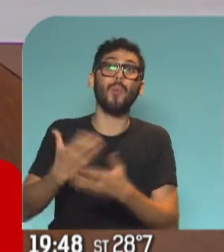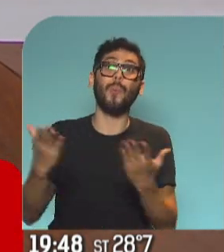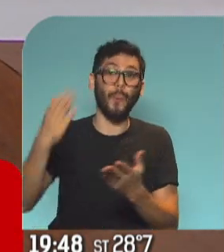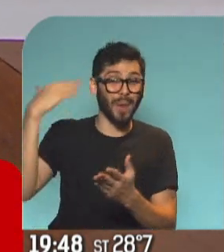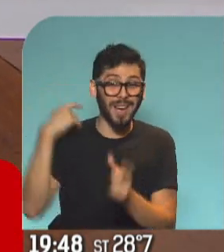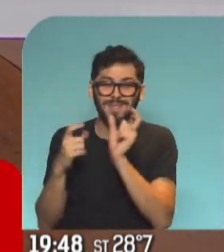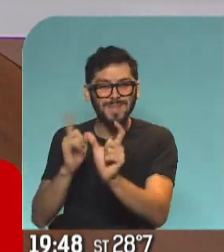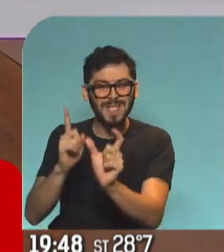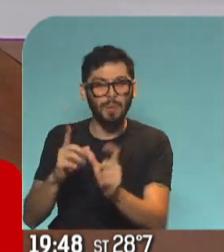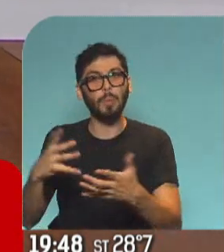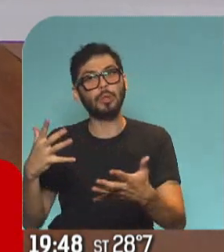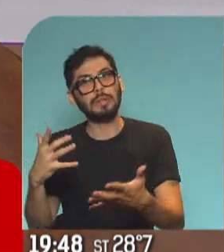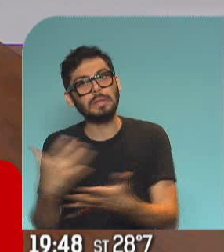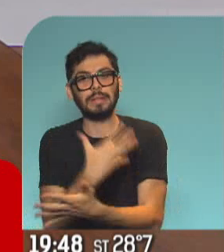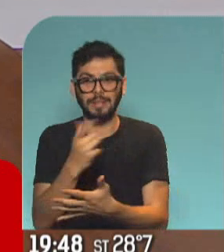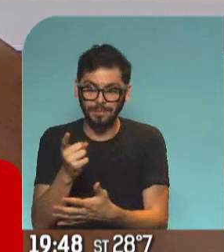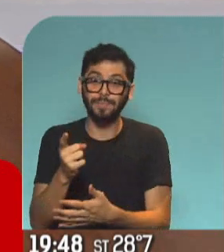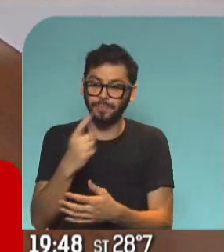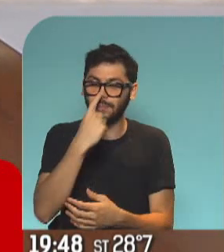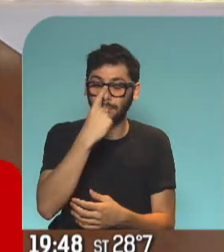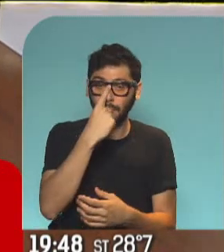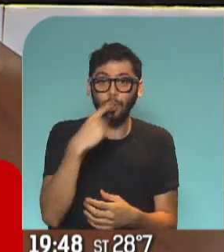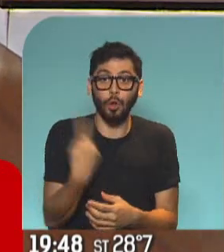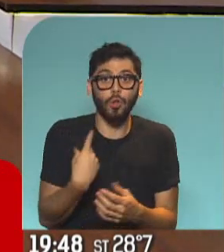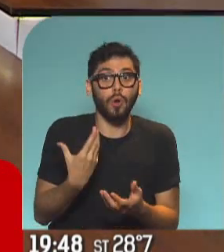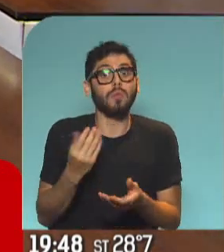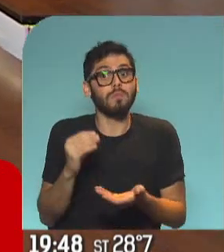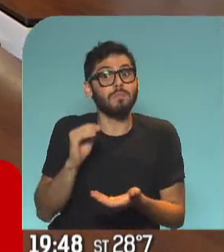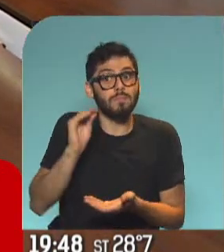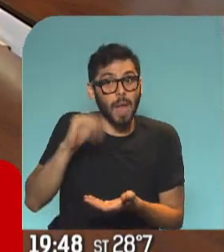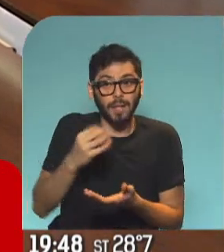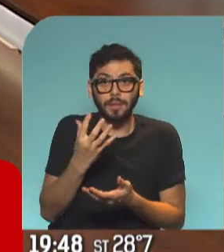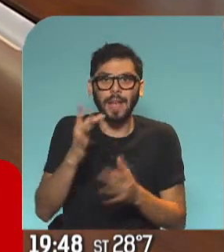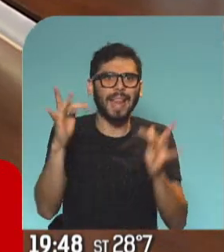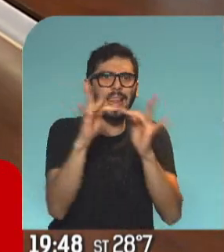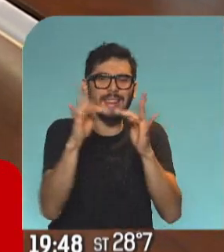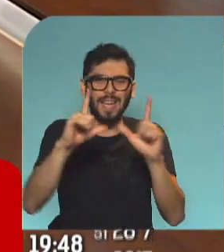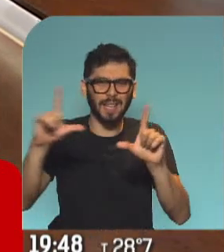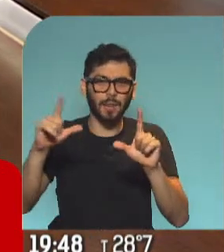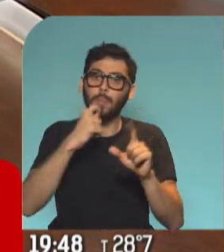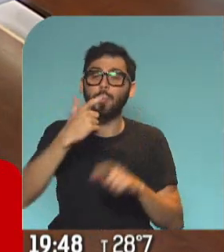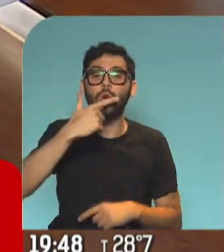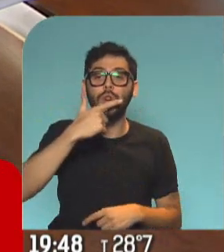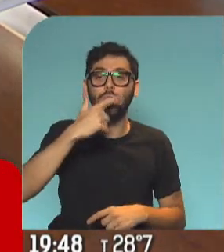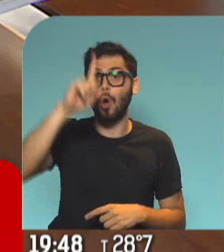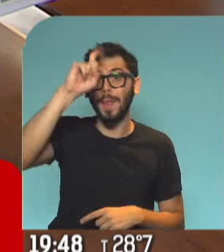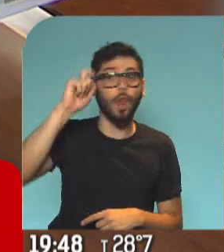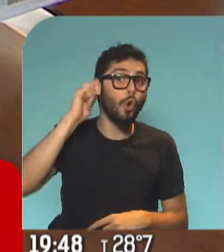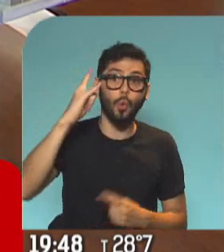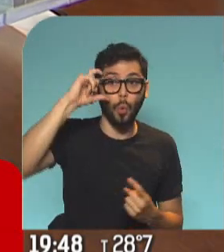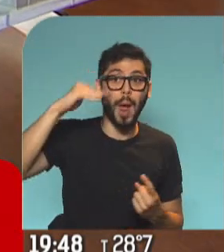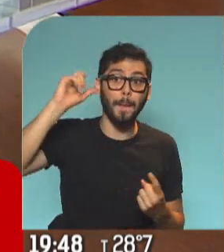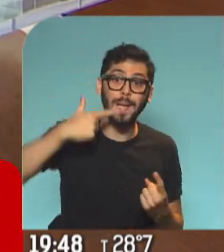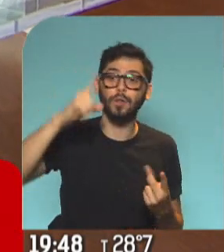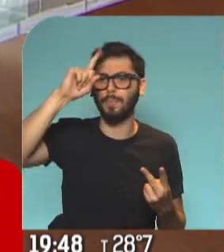saben? Y nosotros acompañamos imágenes que incluso constan en las páginas de internet del Sanatorio Güemes, el Hospital Alemán, el Hospital